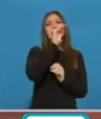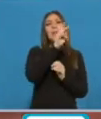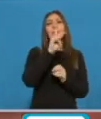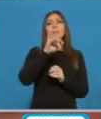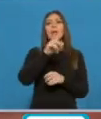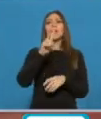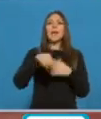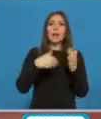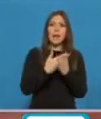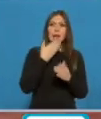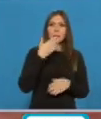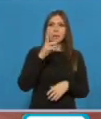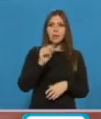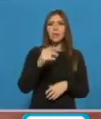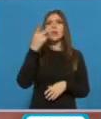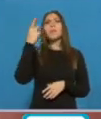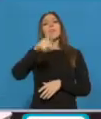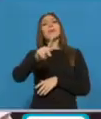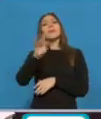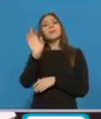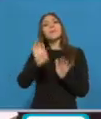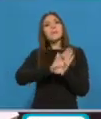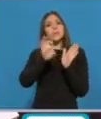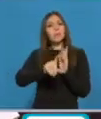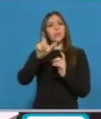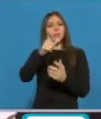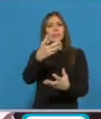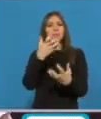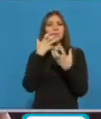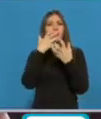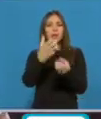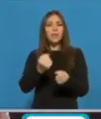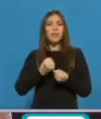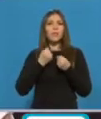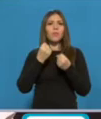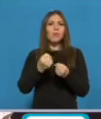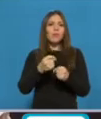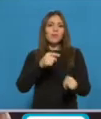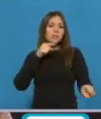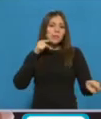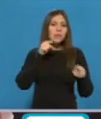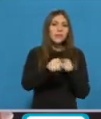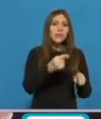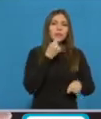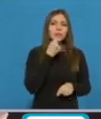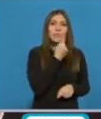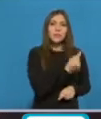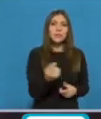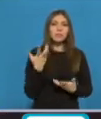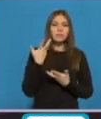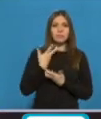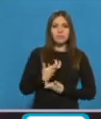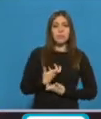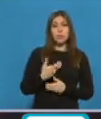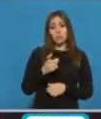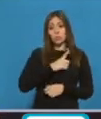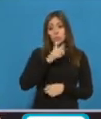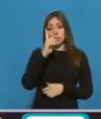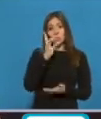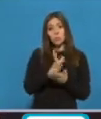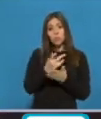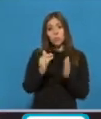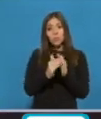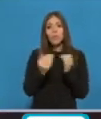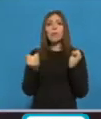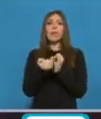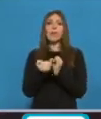llevamos bien, no. Pero puede ser este grito donde ya es ofensivo, donde estás ofendiendo al niño, y no solo en casa, Alicia, en la